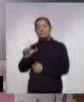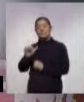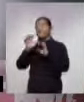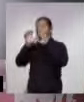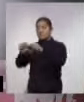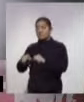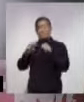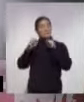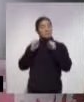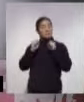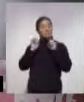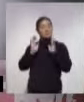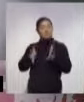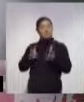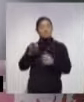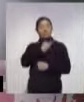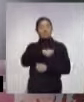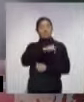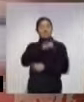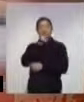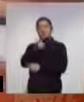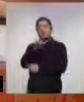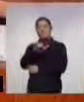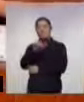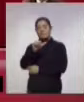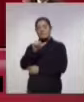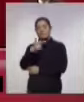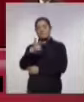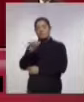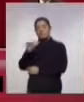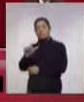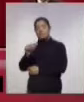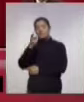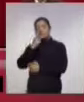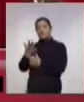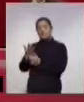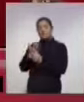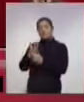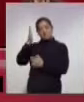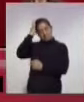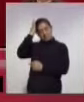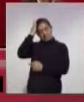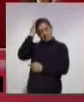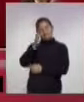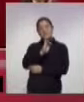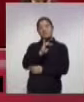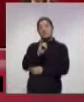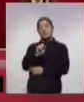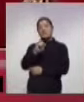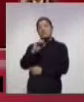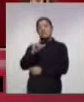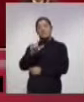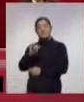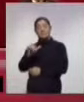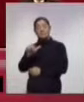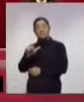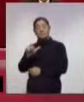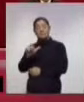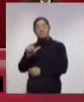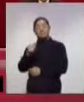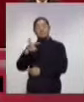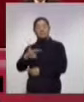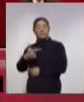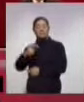la Fiscalía General de la República. El titular de la Fiscalía General de la República, Alejandro Gertz